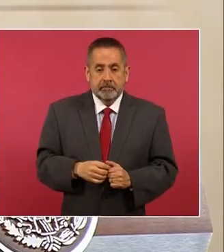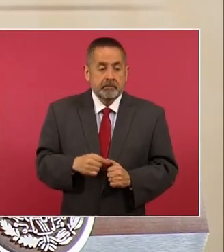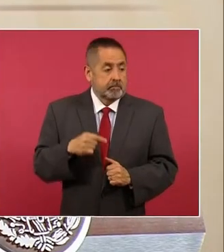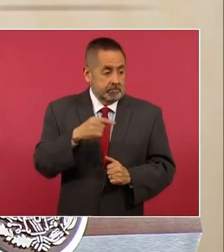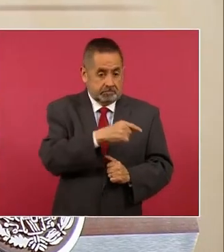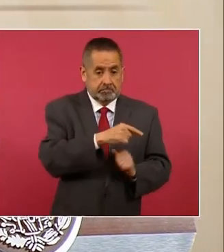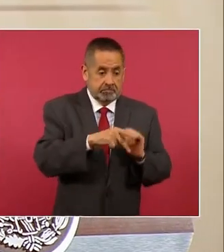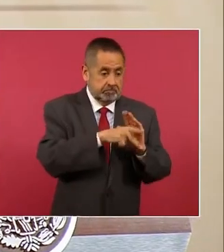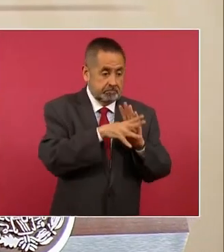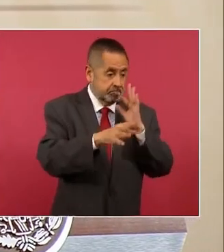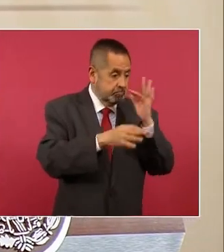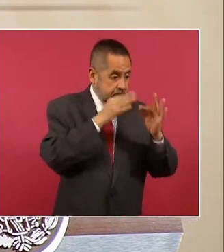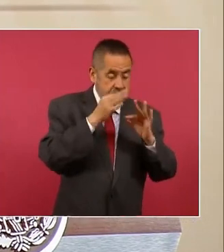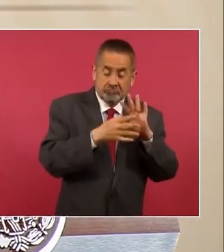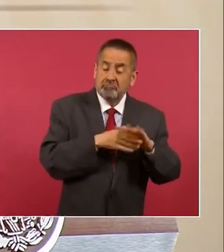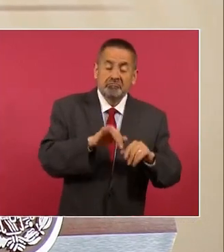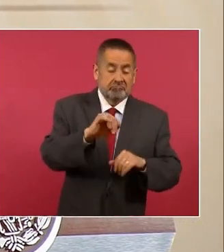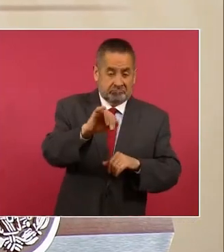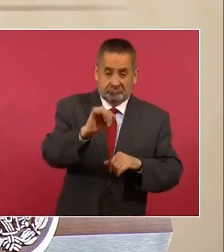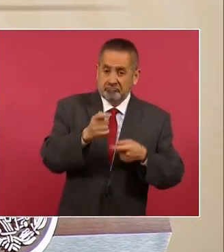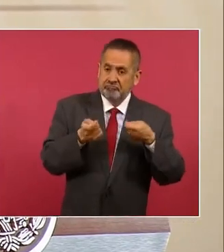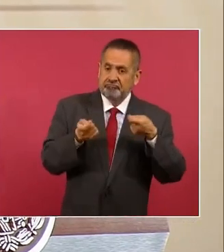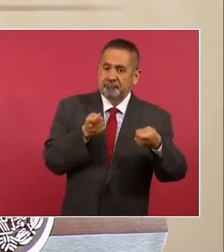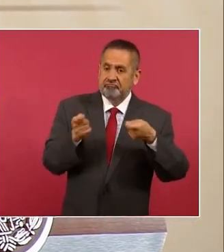penetran, sí manipulan,